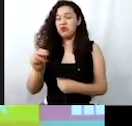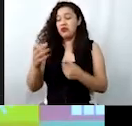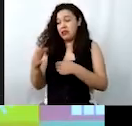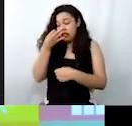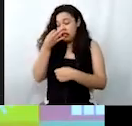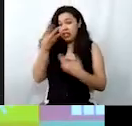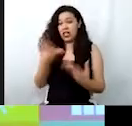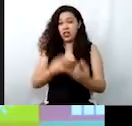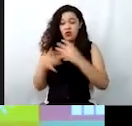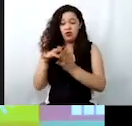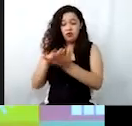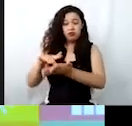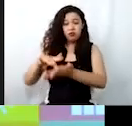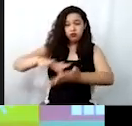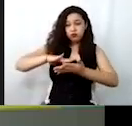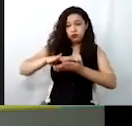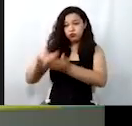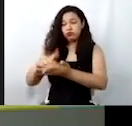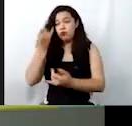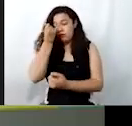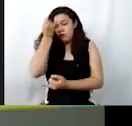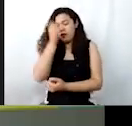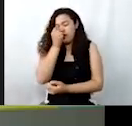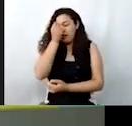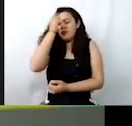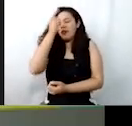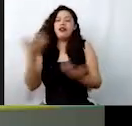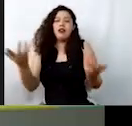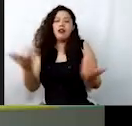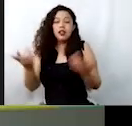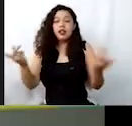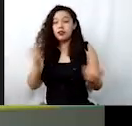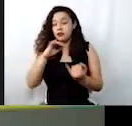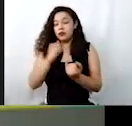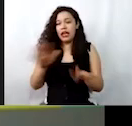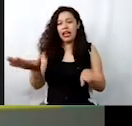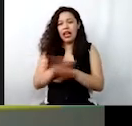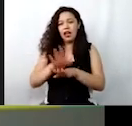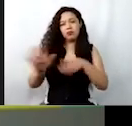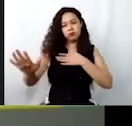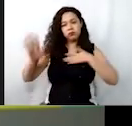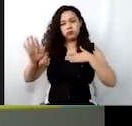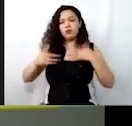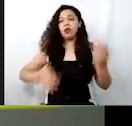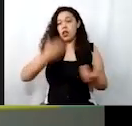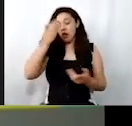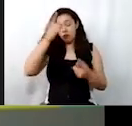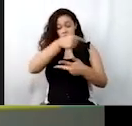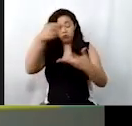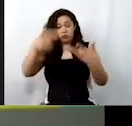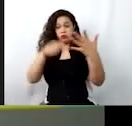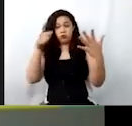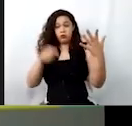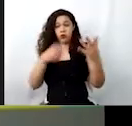otros, usar nuestra imaginación y creatividad, pero sobre todo, comprometernos con el cambio. Si damos a conocer estos objetivos de manera